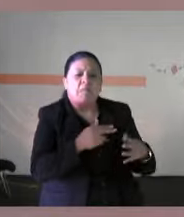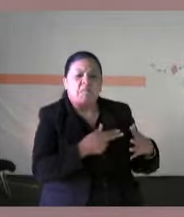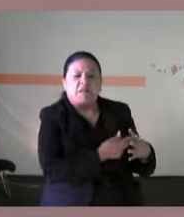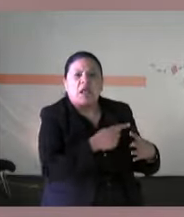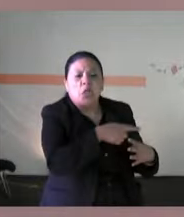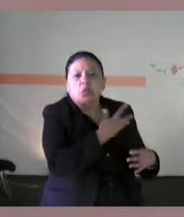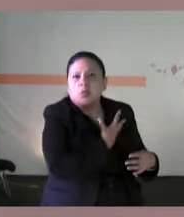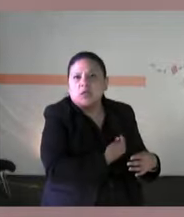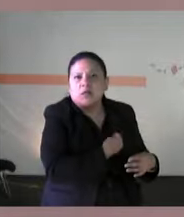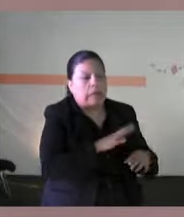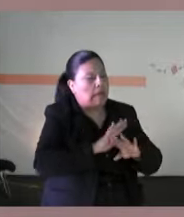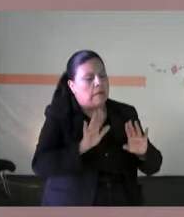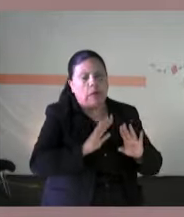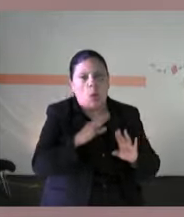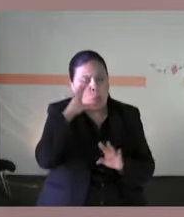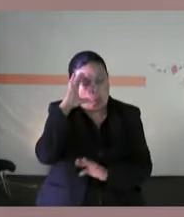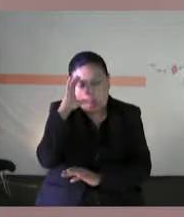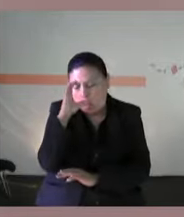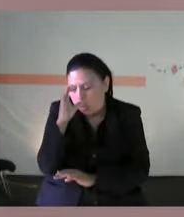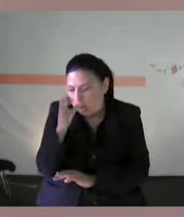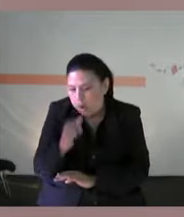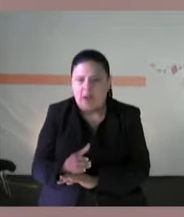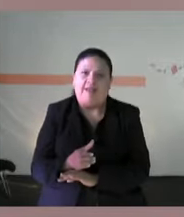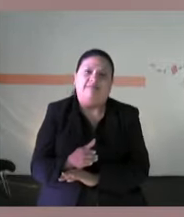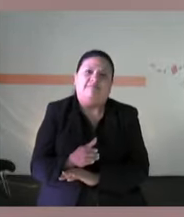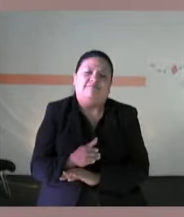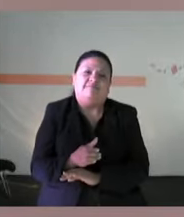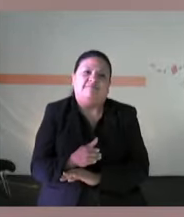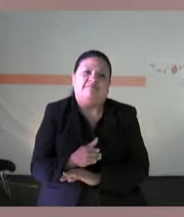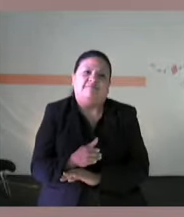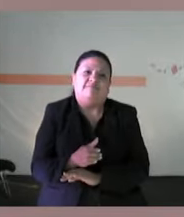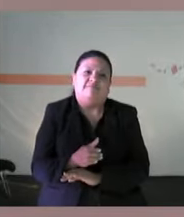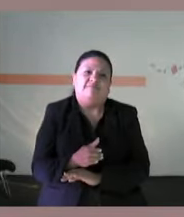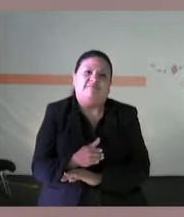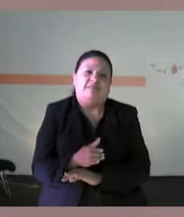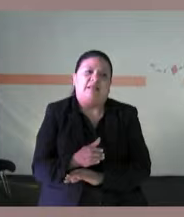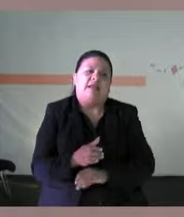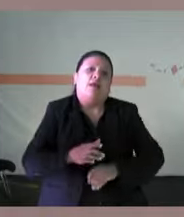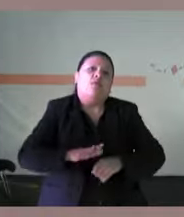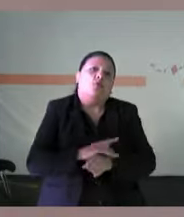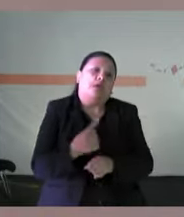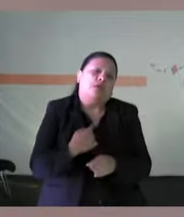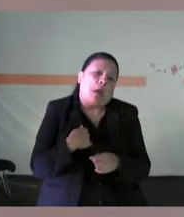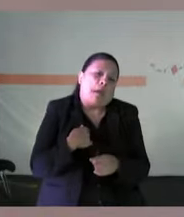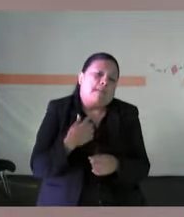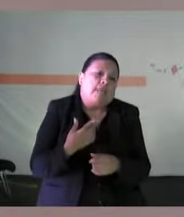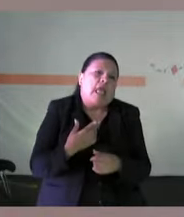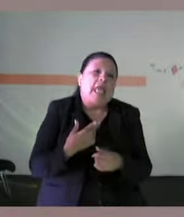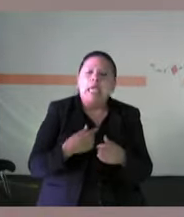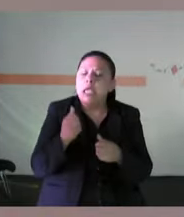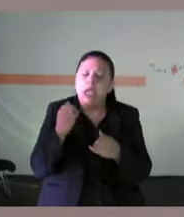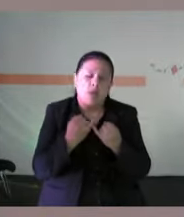Bueno, porque soy el Dios del Antiguo Testamento. ¿Y tú? Yo, tú no.